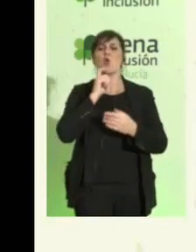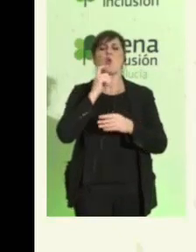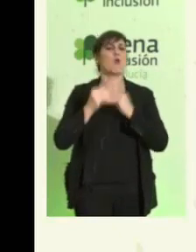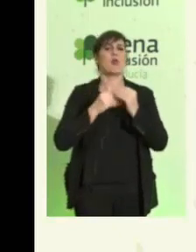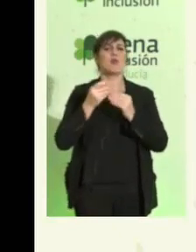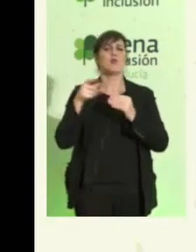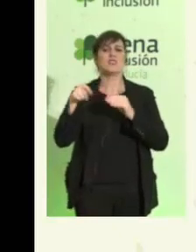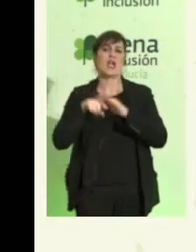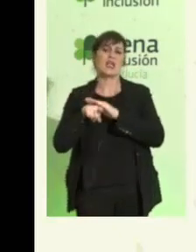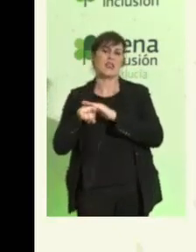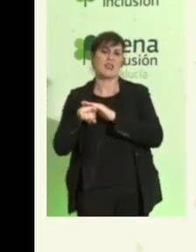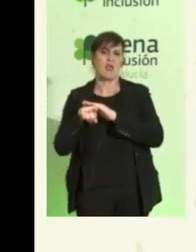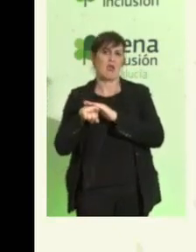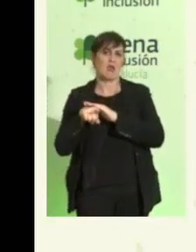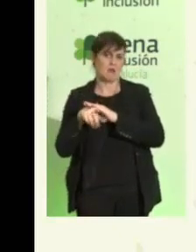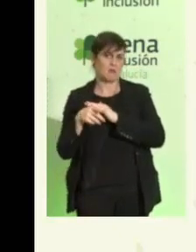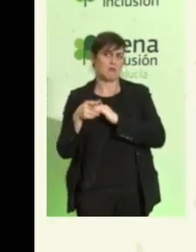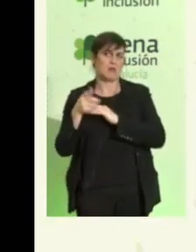asociación